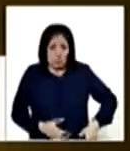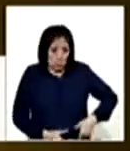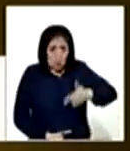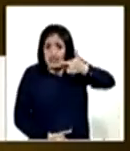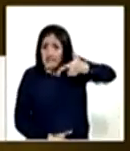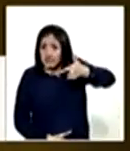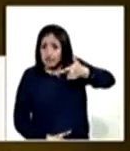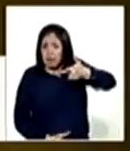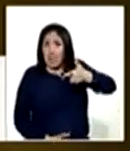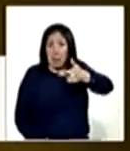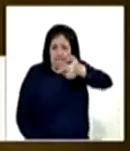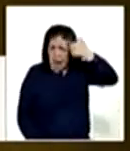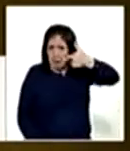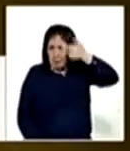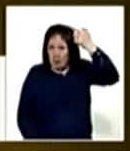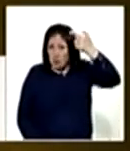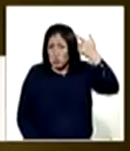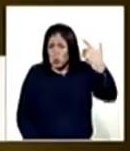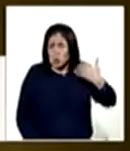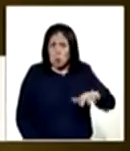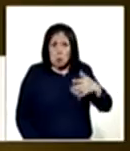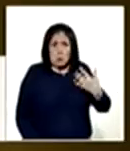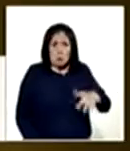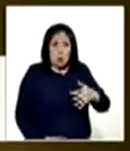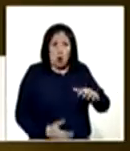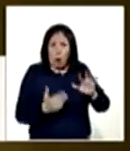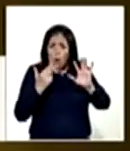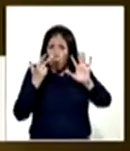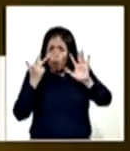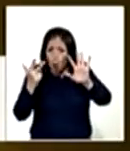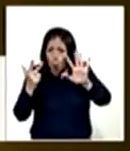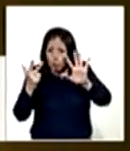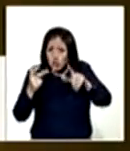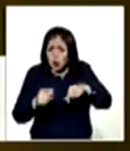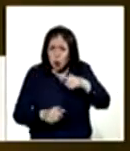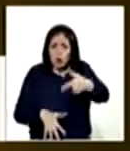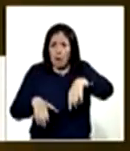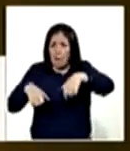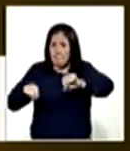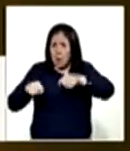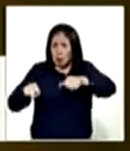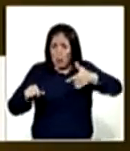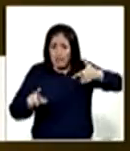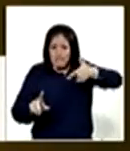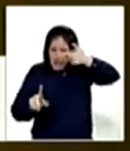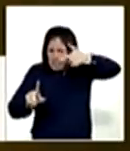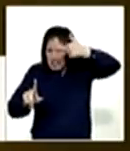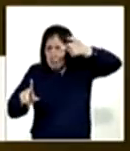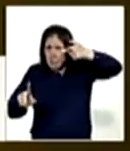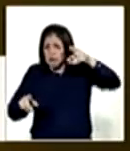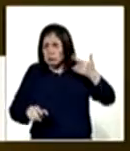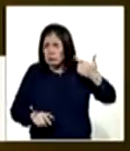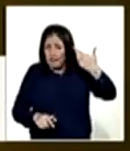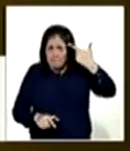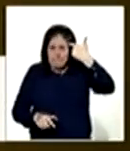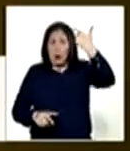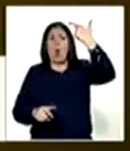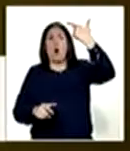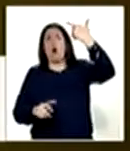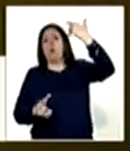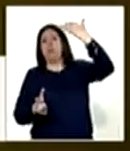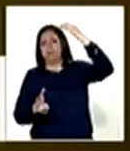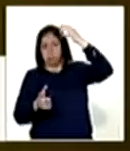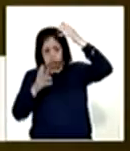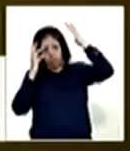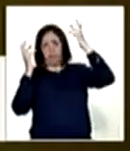Saca un arma, dispara hasta 8 veces contra ese motociclista. Uno de esas balas le da a la cabeza, hasta le saca el